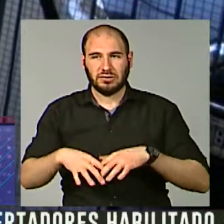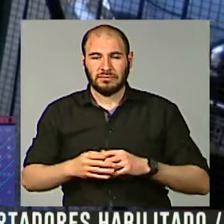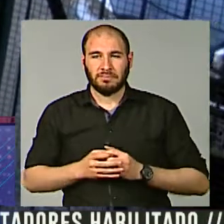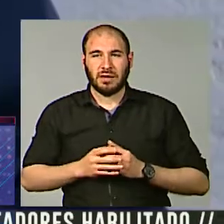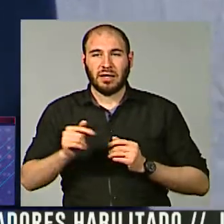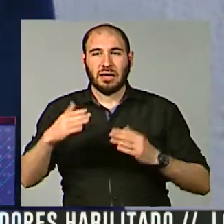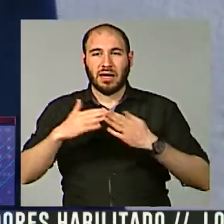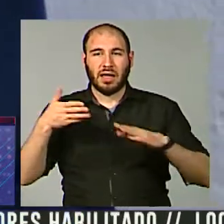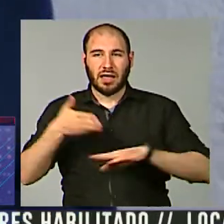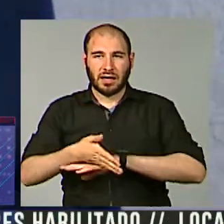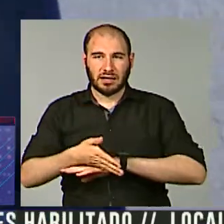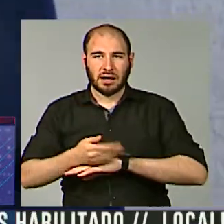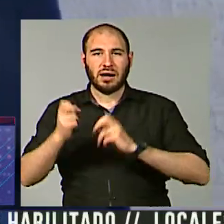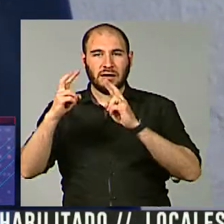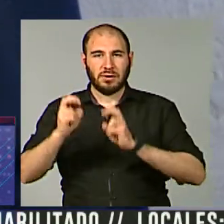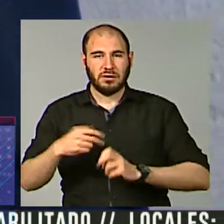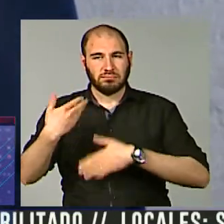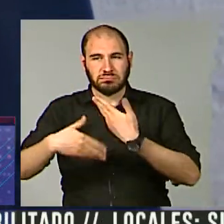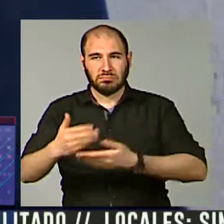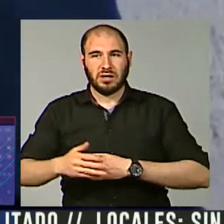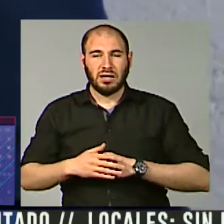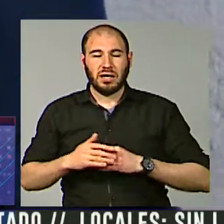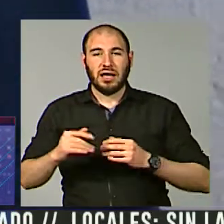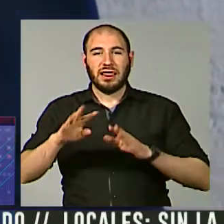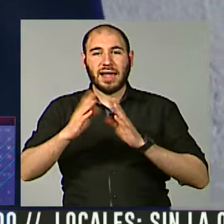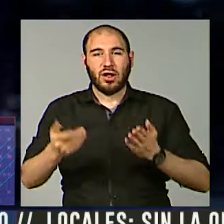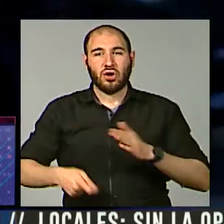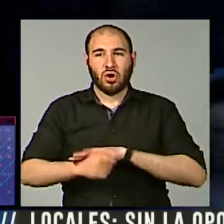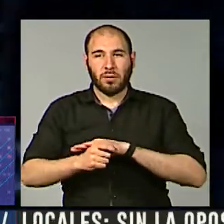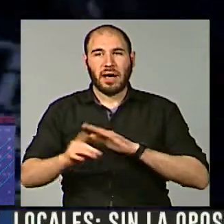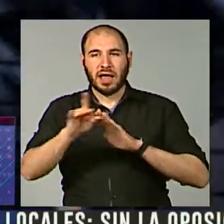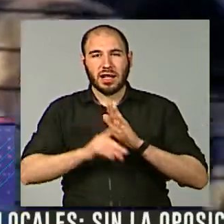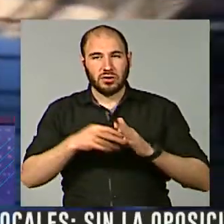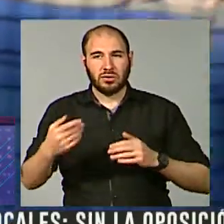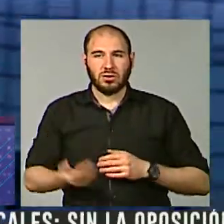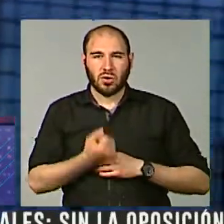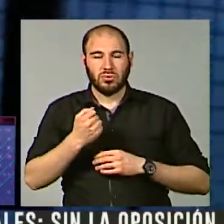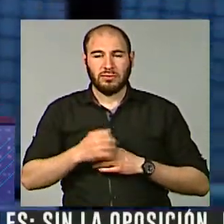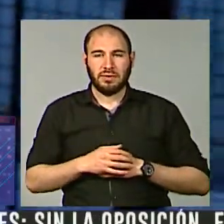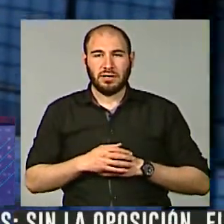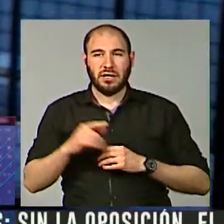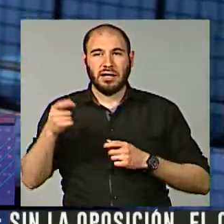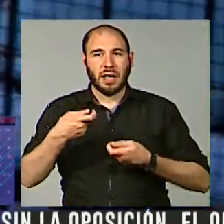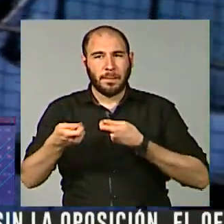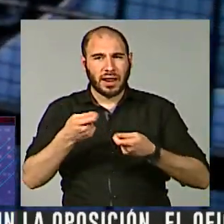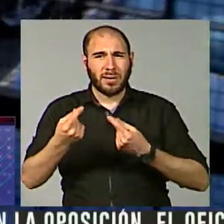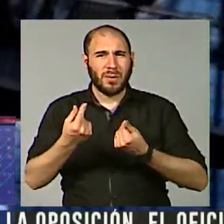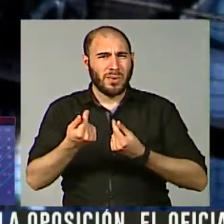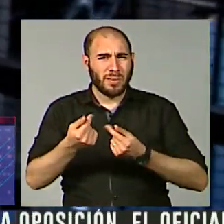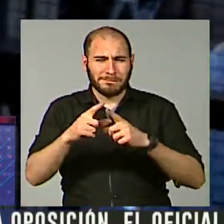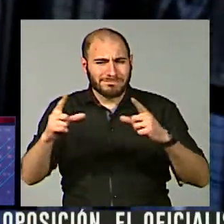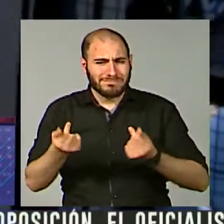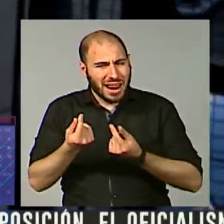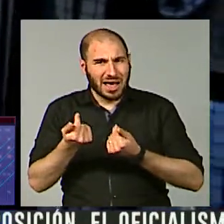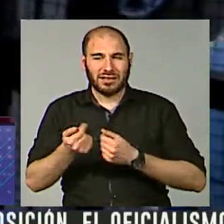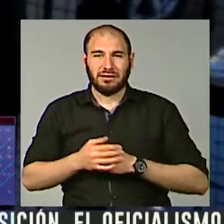los allanamientos a la investigación que se lleva adelante por el diario de Coimas a partir de algunos datos que se conocieron, y es el manejo de mucho dinero en efectivo. Es por